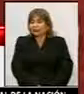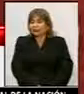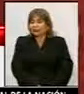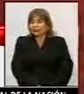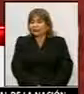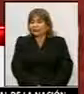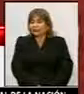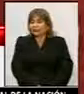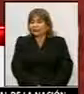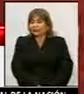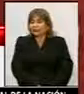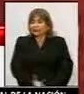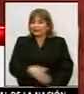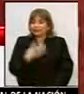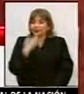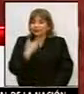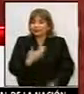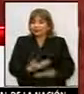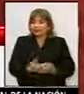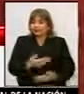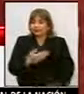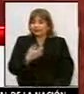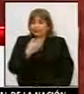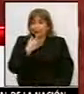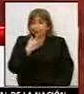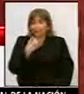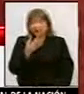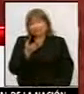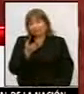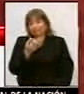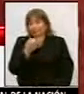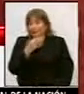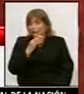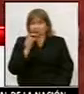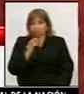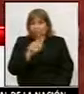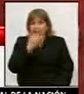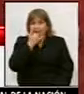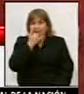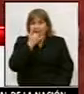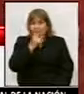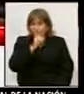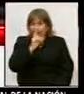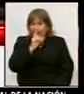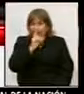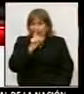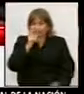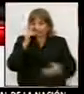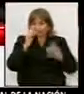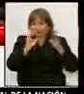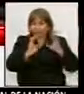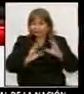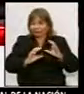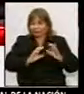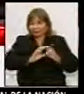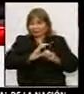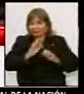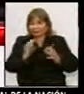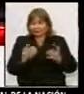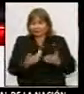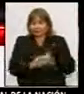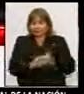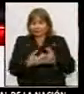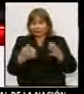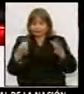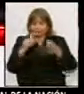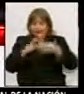Gracias. Gracias, congresista Velázquez. Bueno, en realidad no hay ningún error. En realidad hemos acordado hacerlo para tener toda la